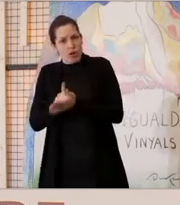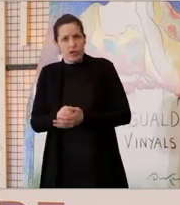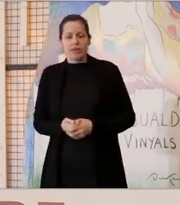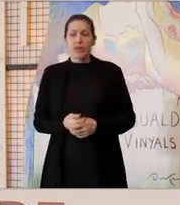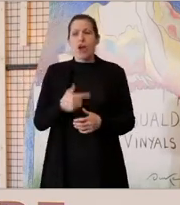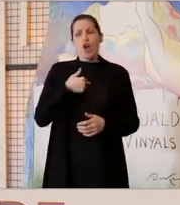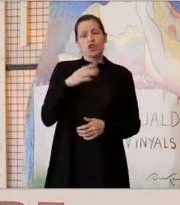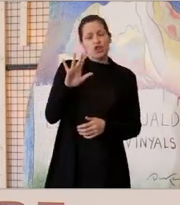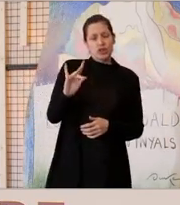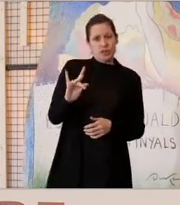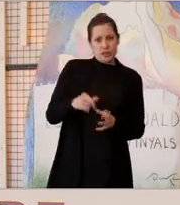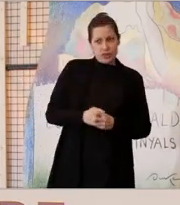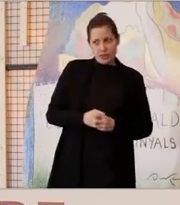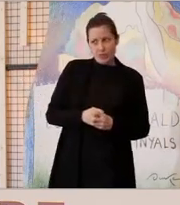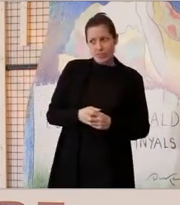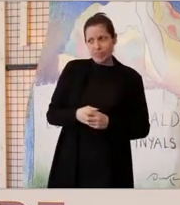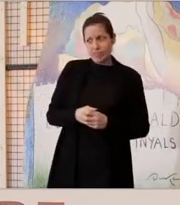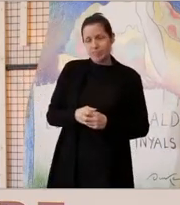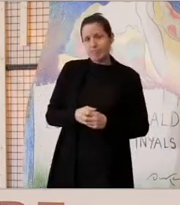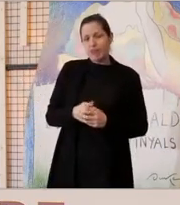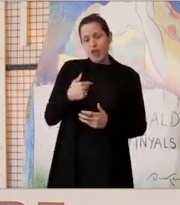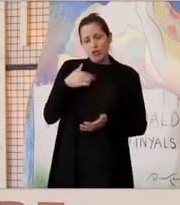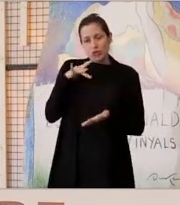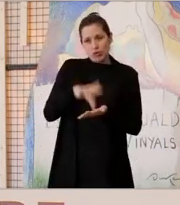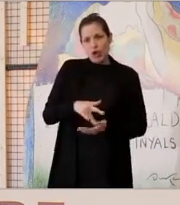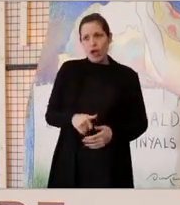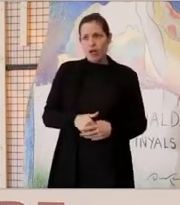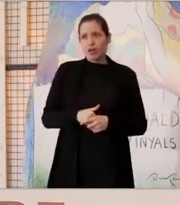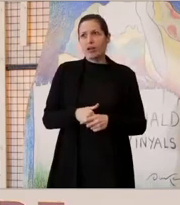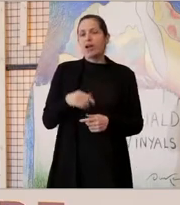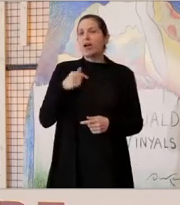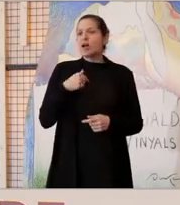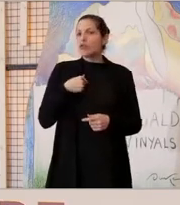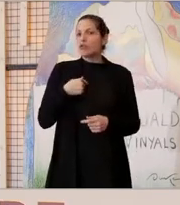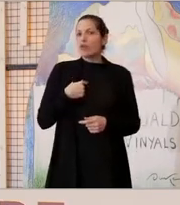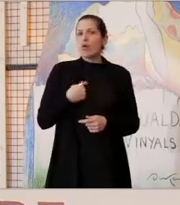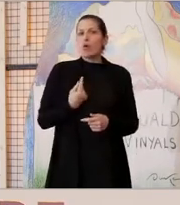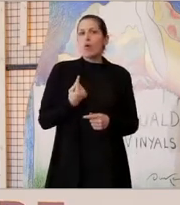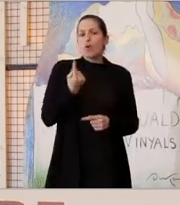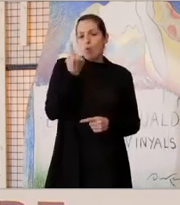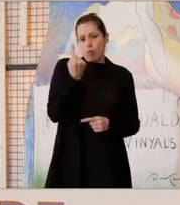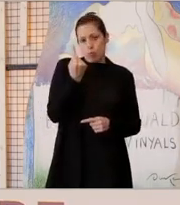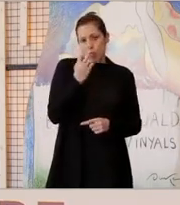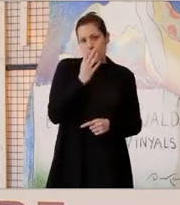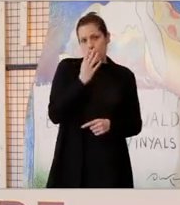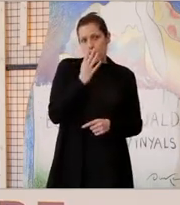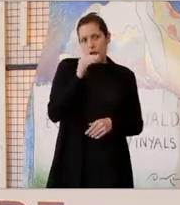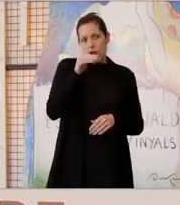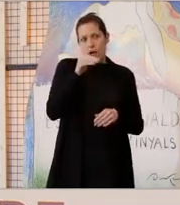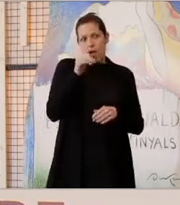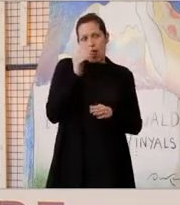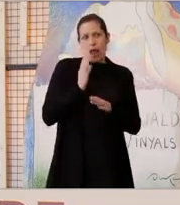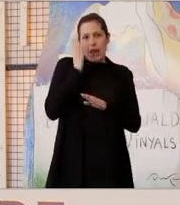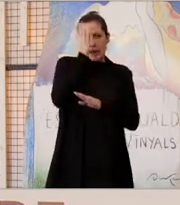Carmela es tan dulce insistiendo ya estaba una legislatura y con una basta Sí sí